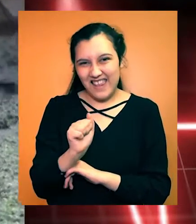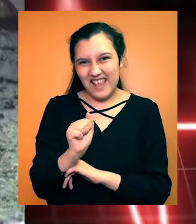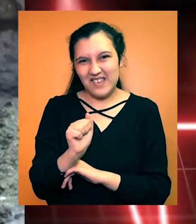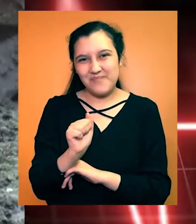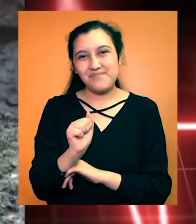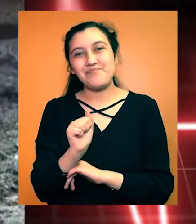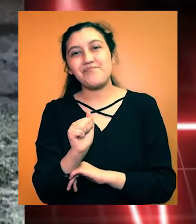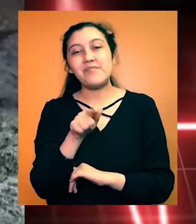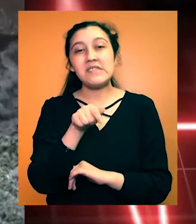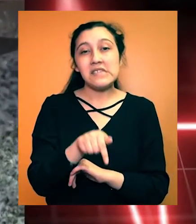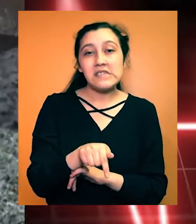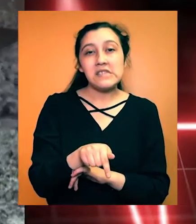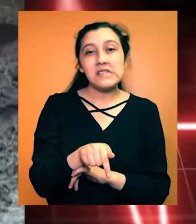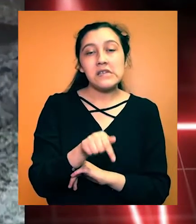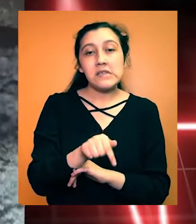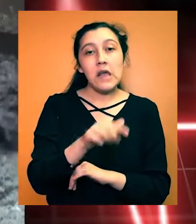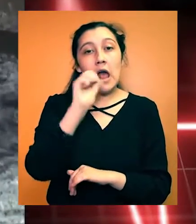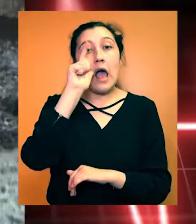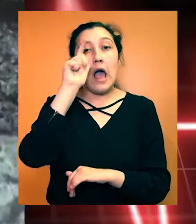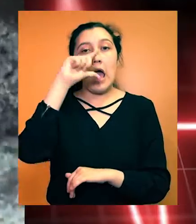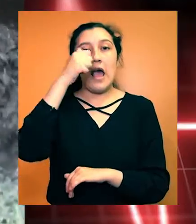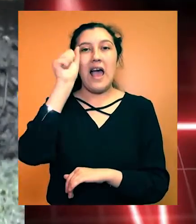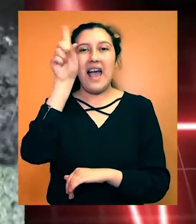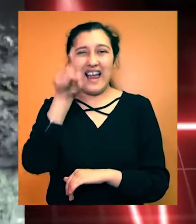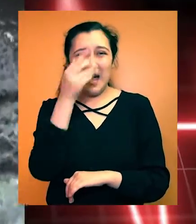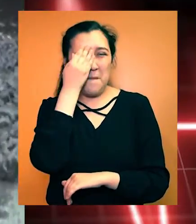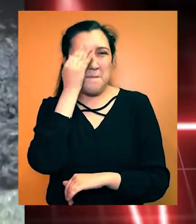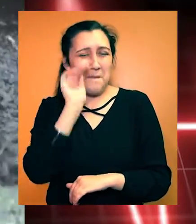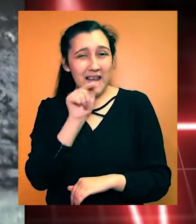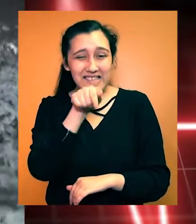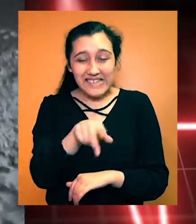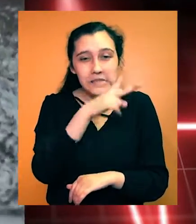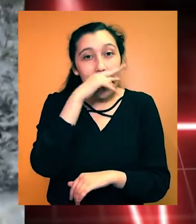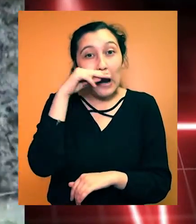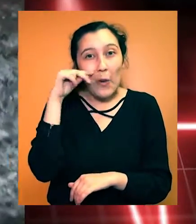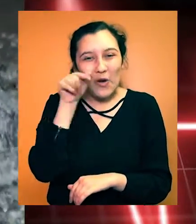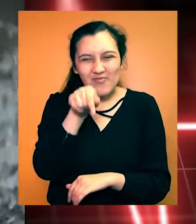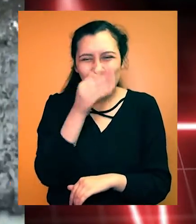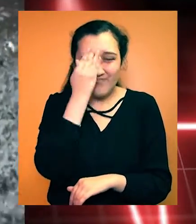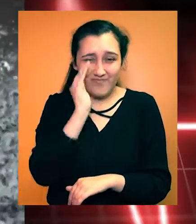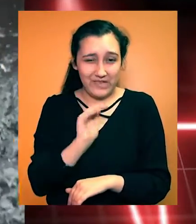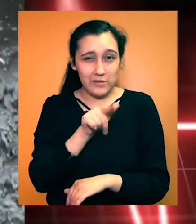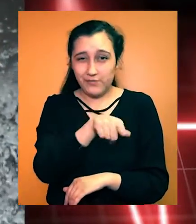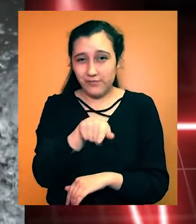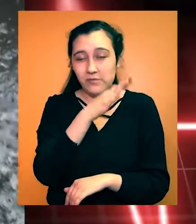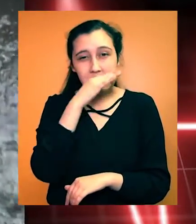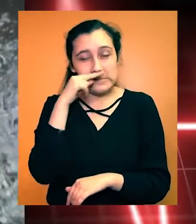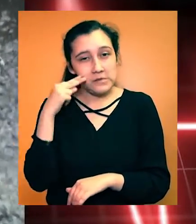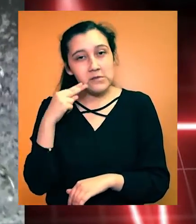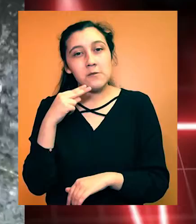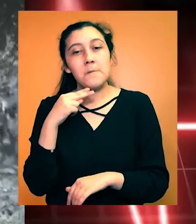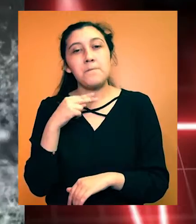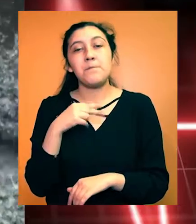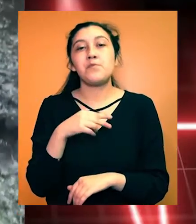descompuesta, foco al que se atribuye de manera preliminar la emanación del pestilente olor en el ambiente que afecta no tan